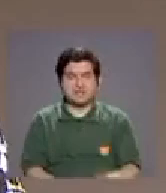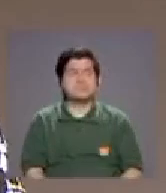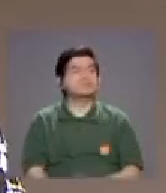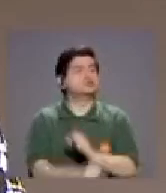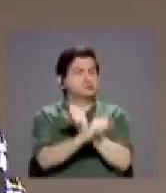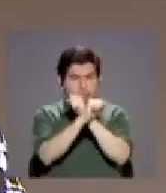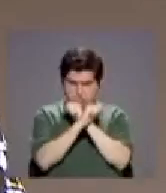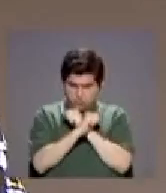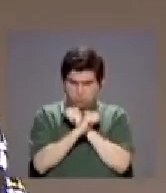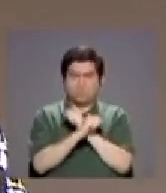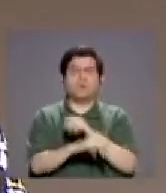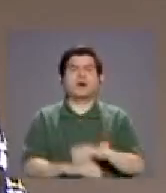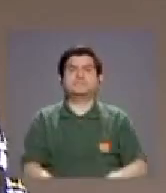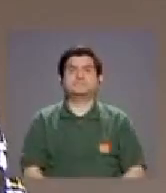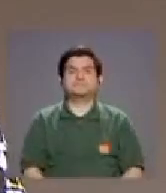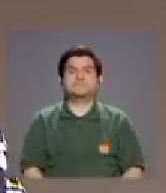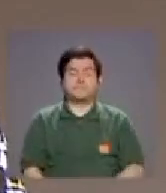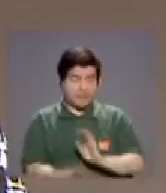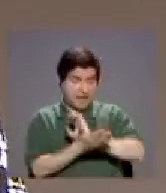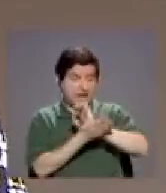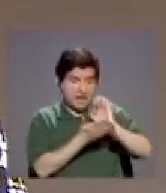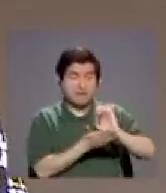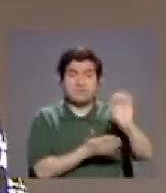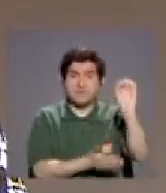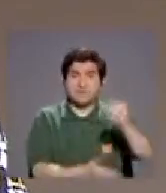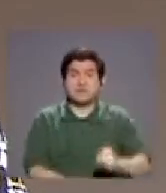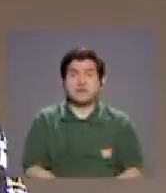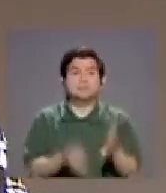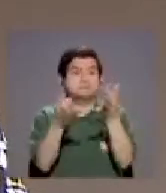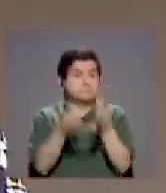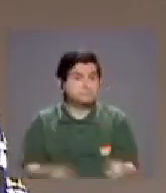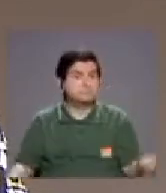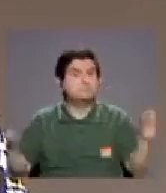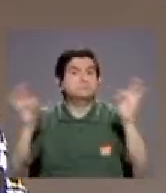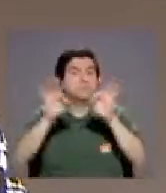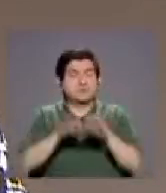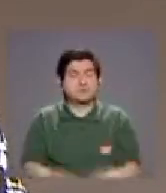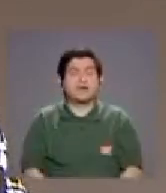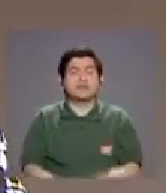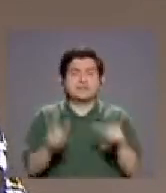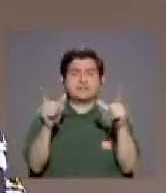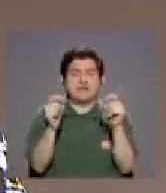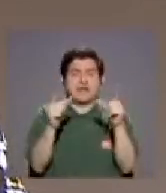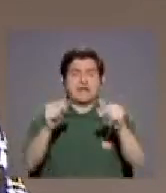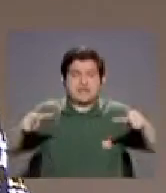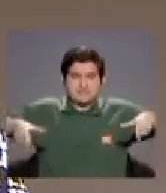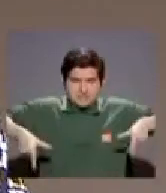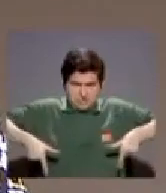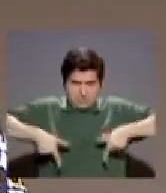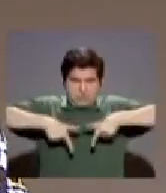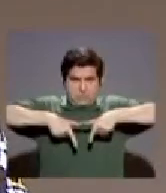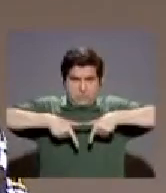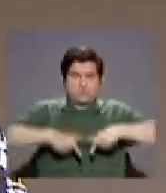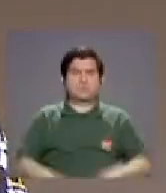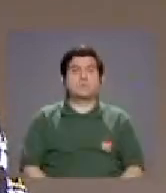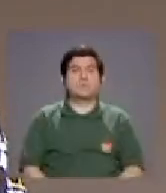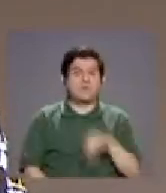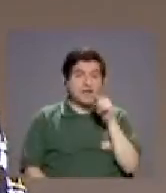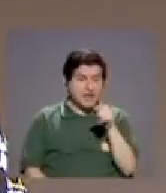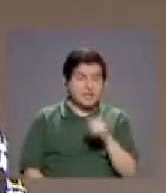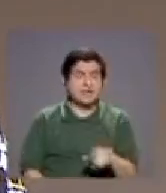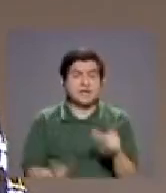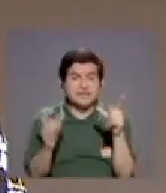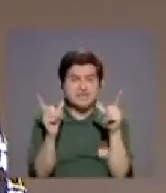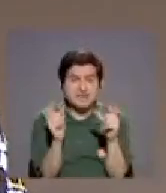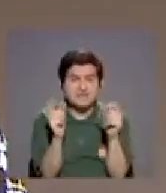segura, ha demostrado que previene algo muy importante que es el cáncer del cuello uterino, y el cáncer del cuello uterino